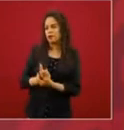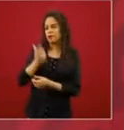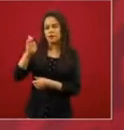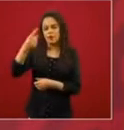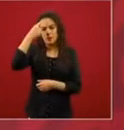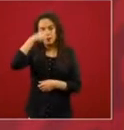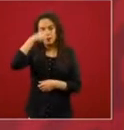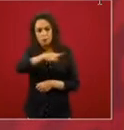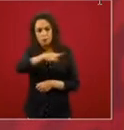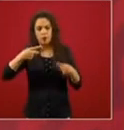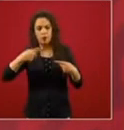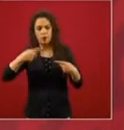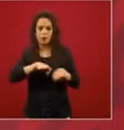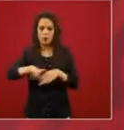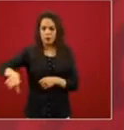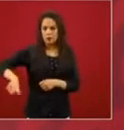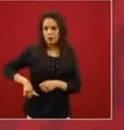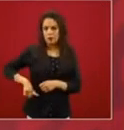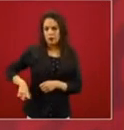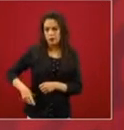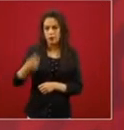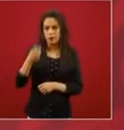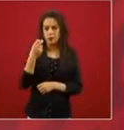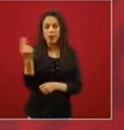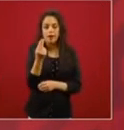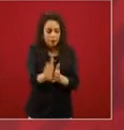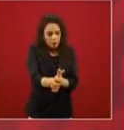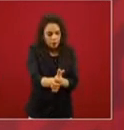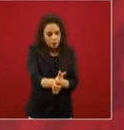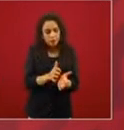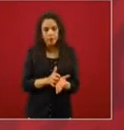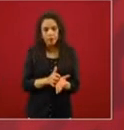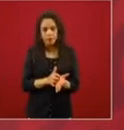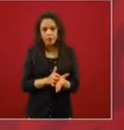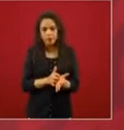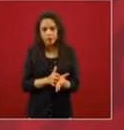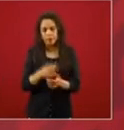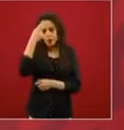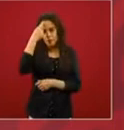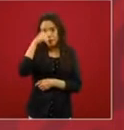Y queremos reducir el costo del gobierno a la sociedad.